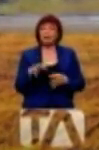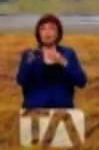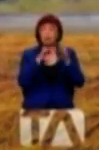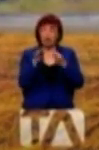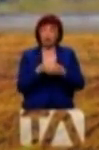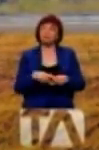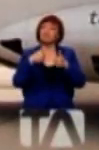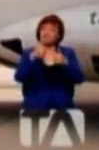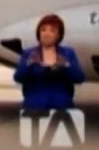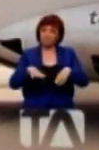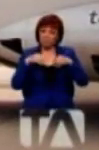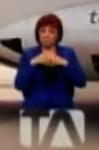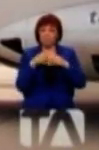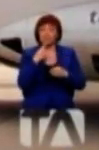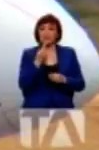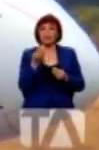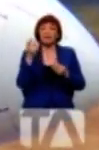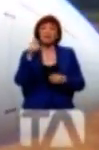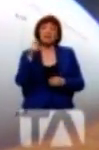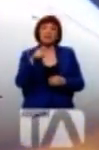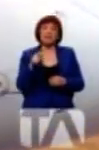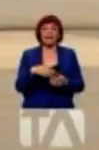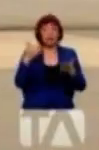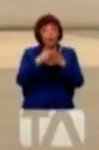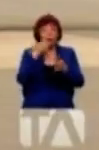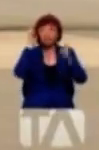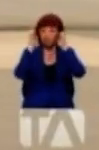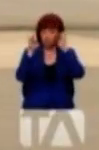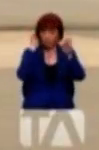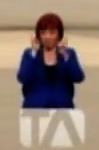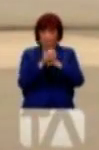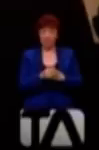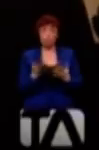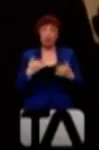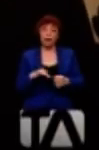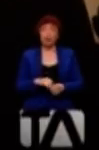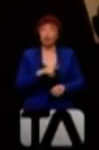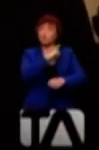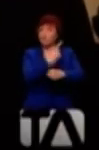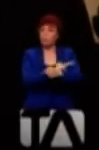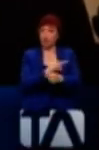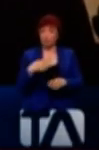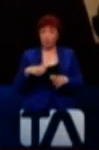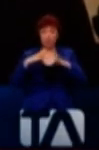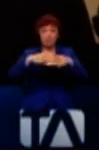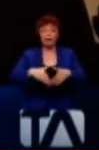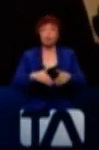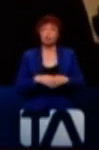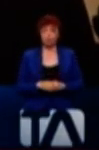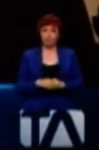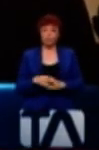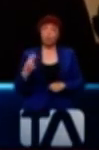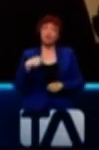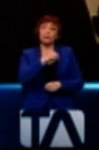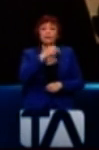medida. Ahora tienen el reto de activar nuevas estrategias para fortalecer al sector. Para nosotros es una situación que